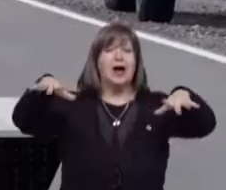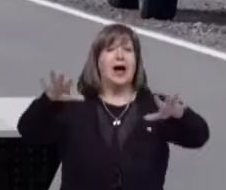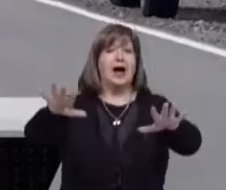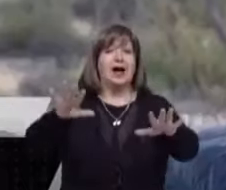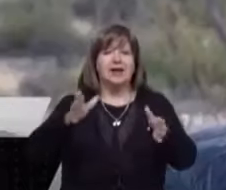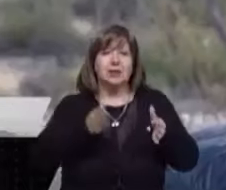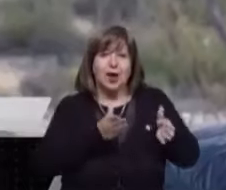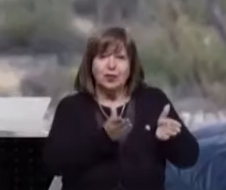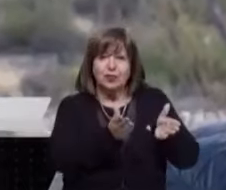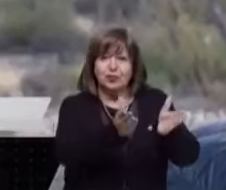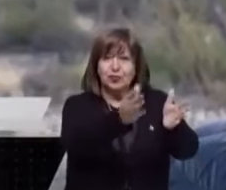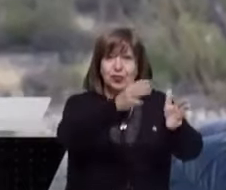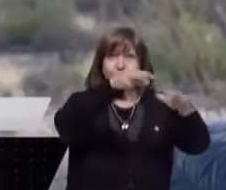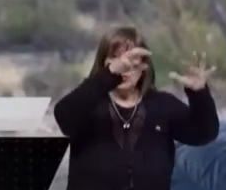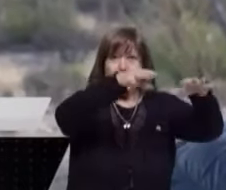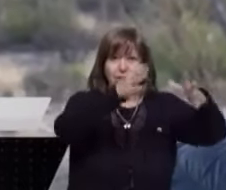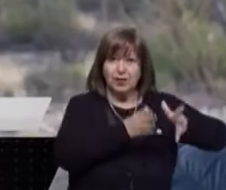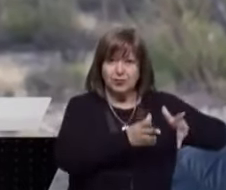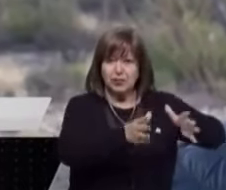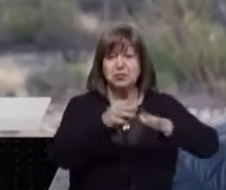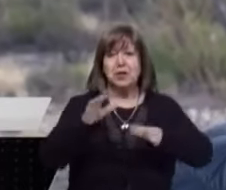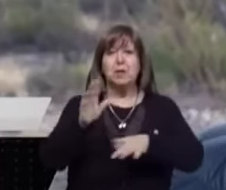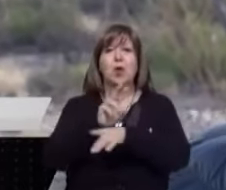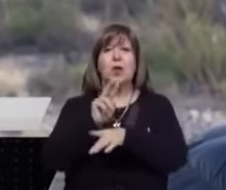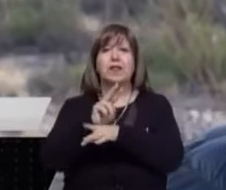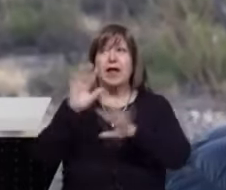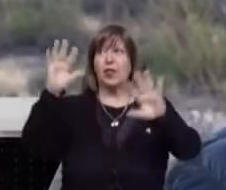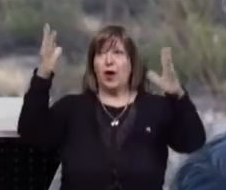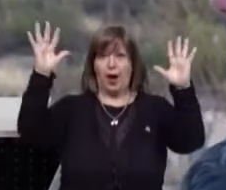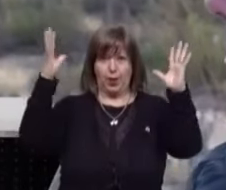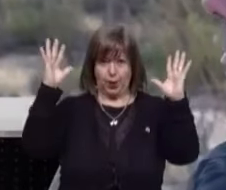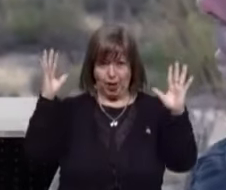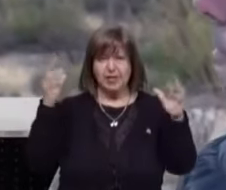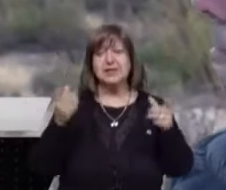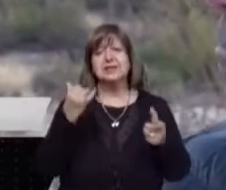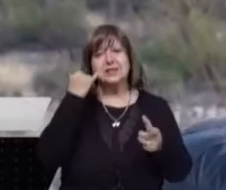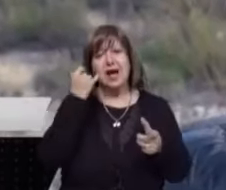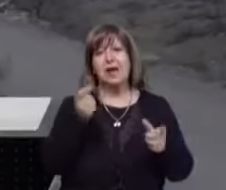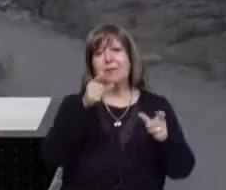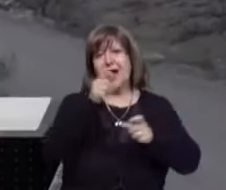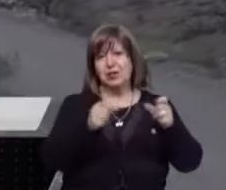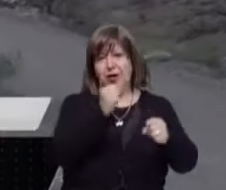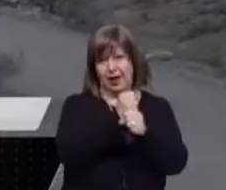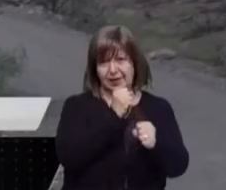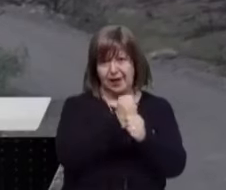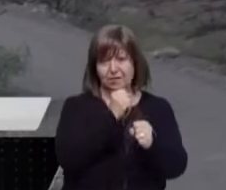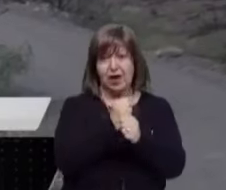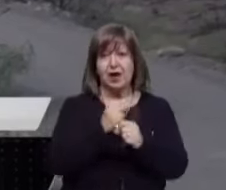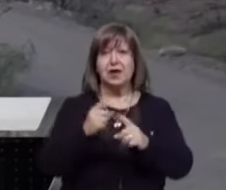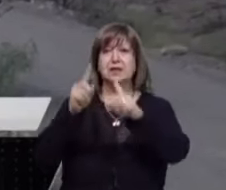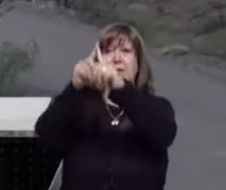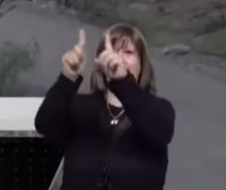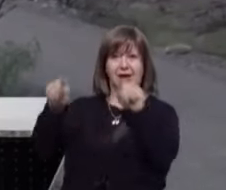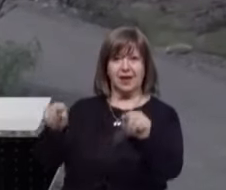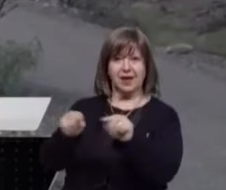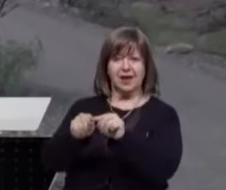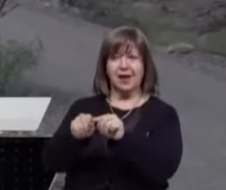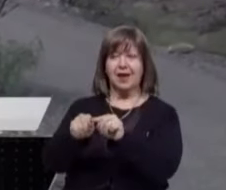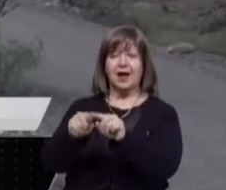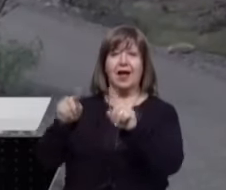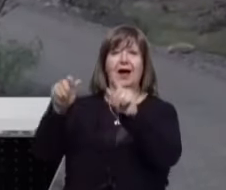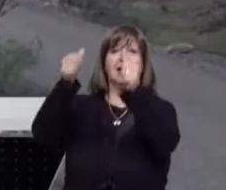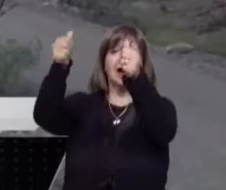comisión permanente que trabaja en eso en el tema del cuidado del arbolado y hemos aorn con todo lo que cartelería para evitar